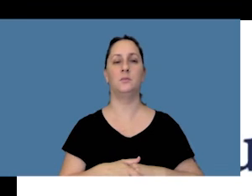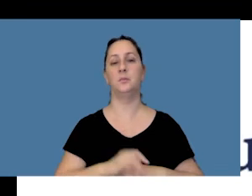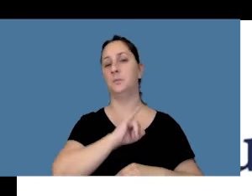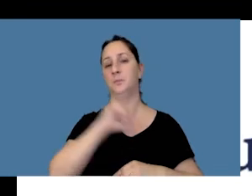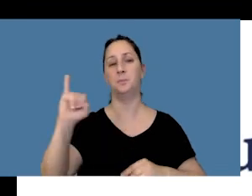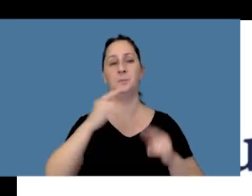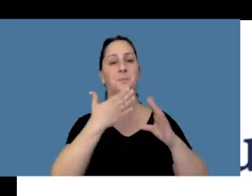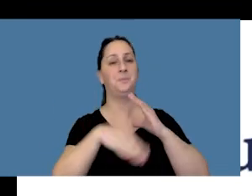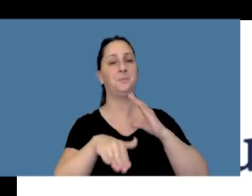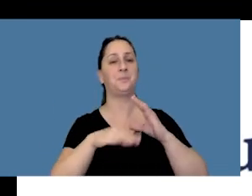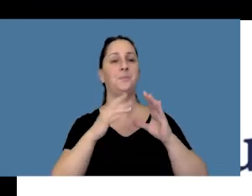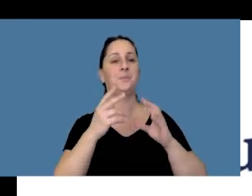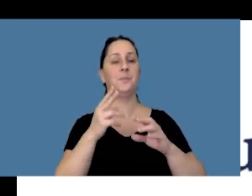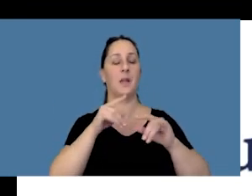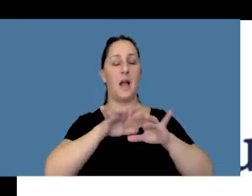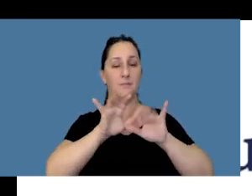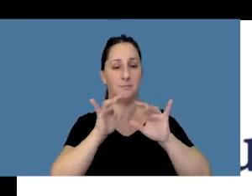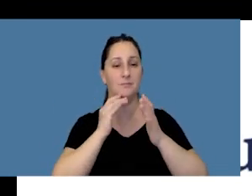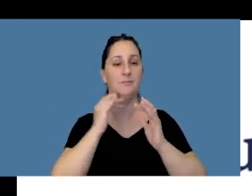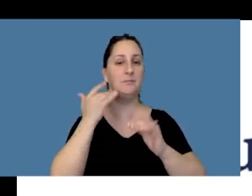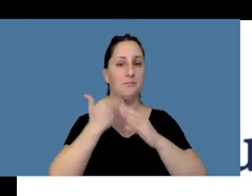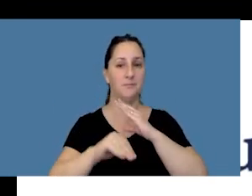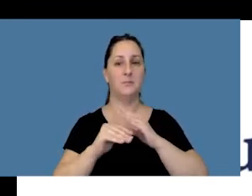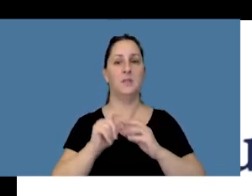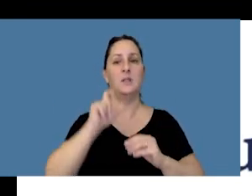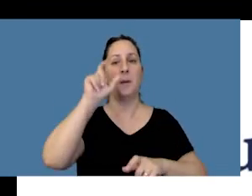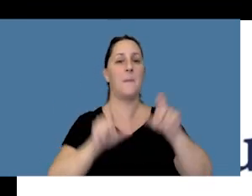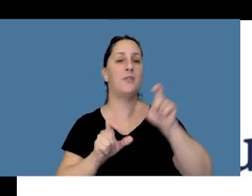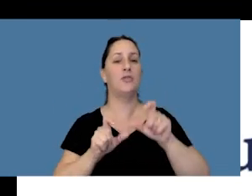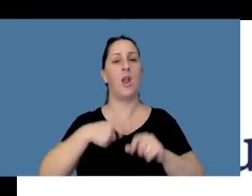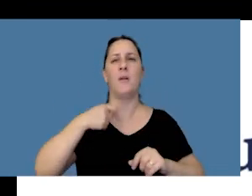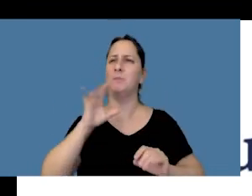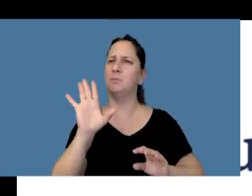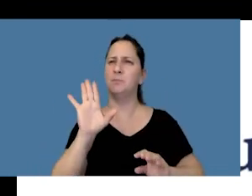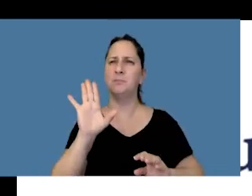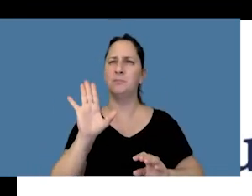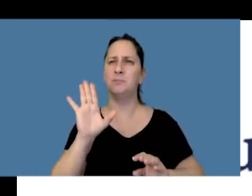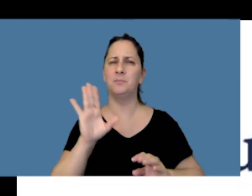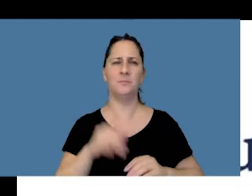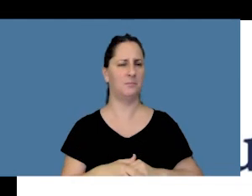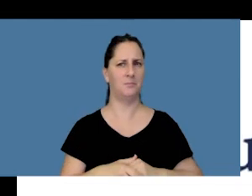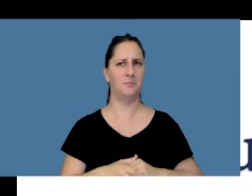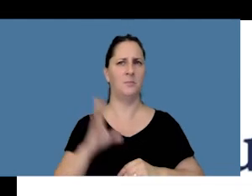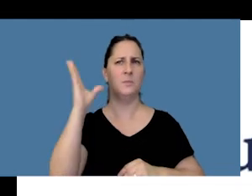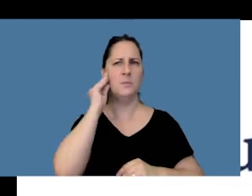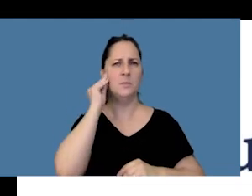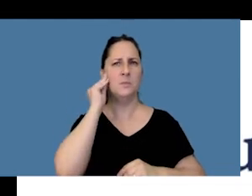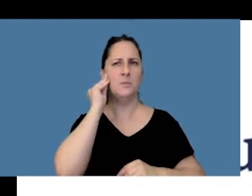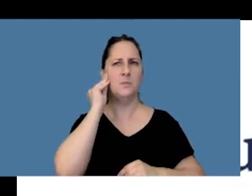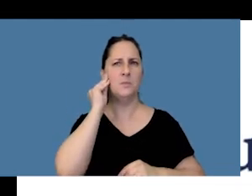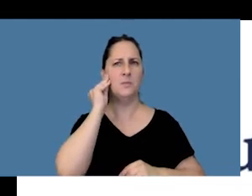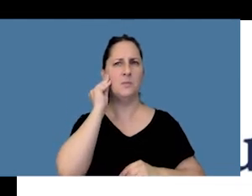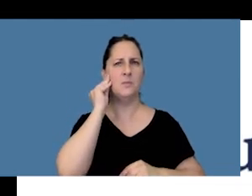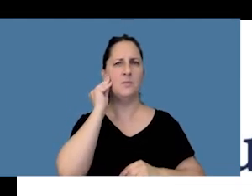la posibilidad de descargo por parte del contribuyente. Perdón, estoy escuchando